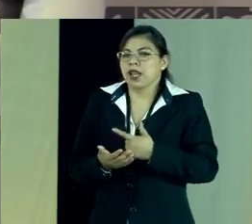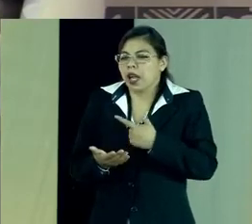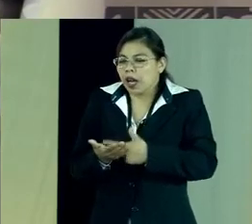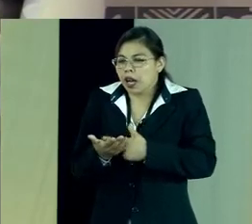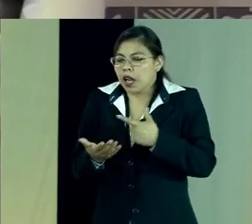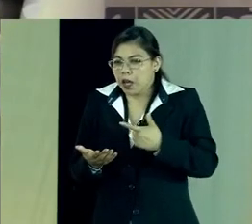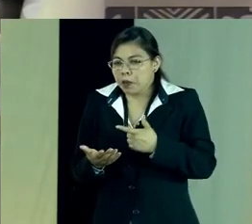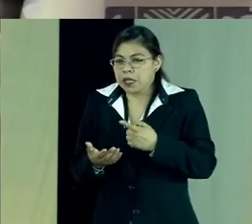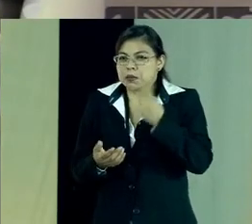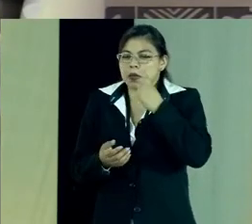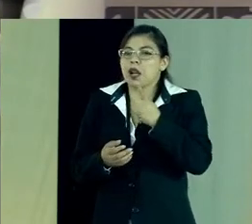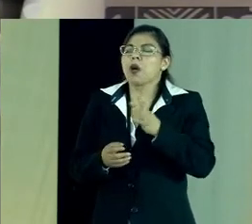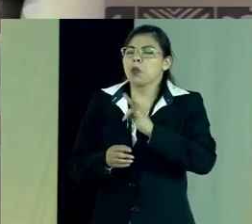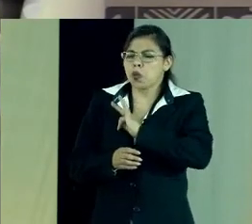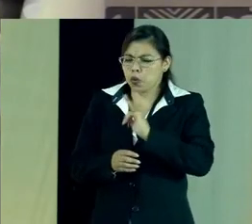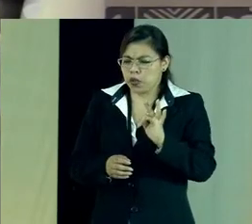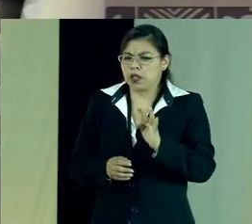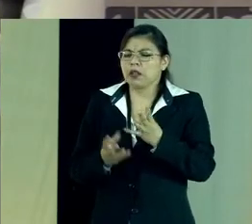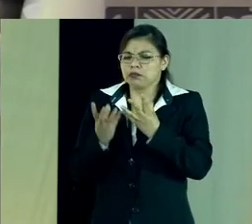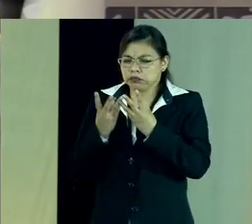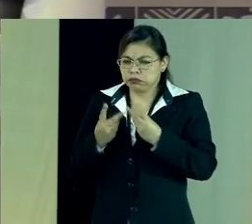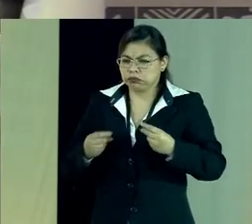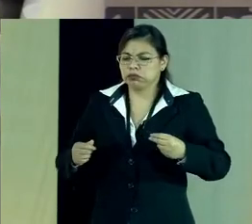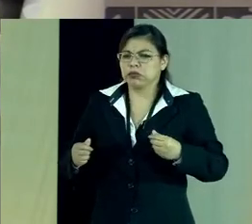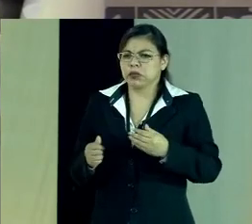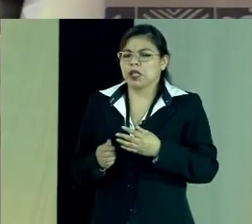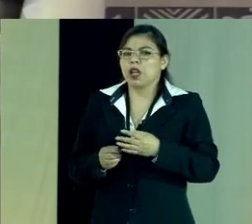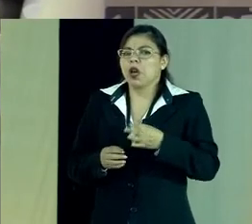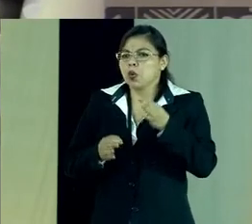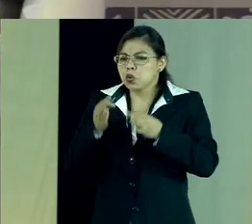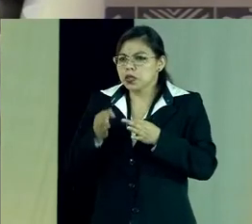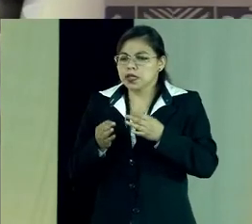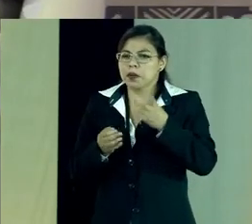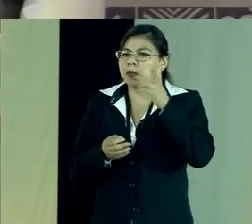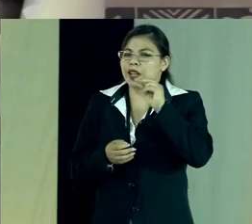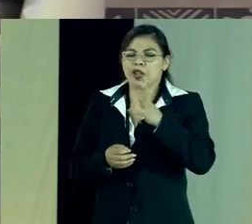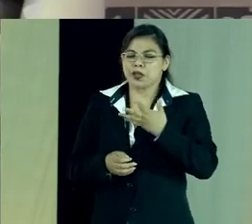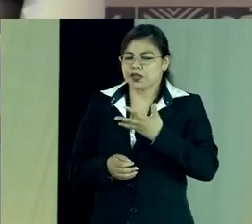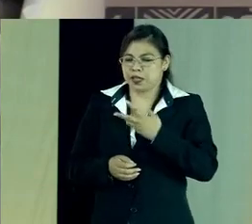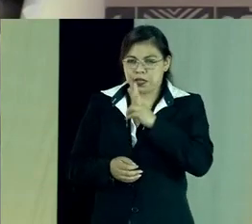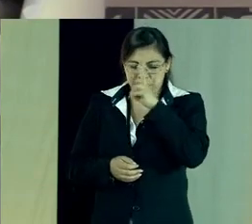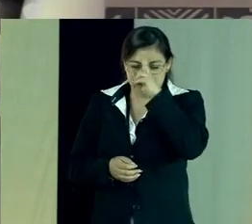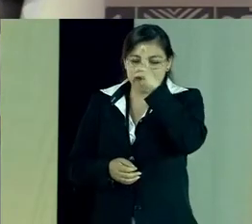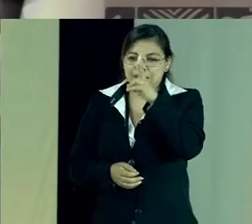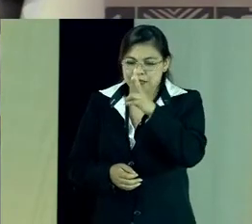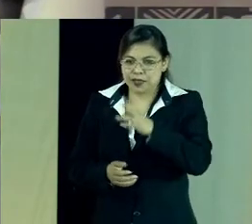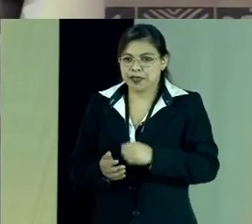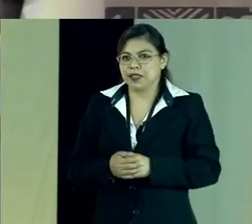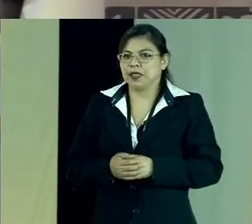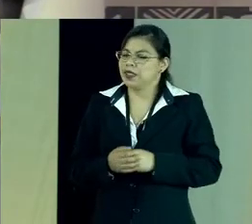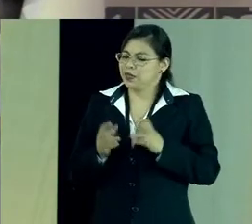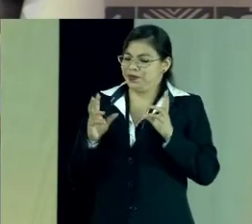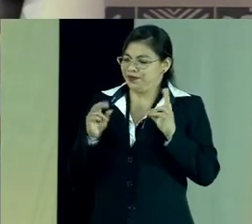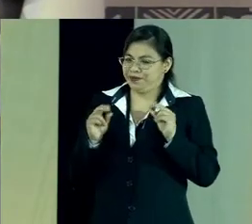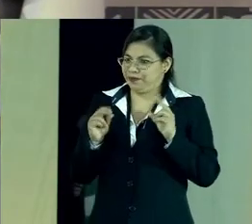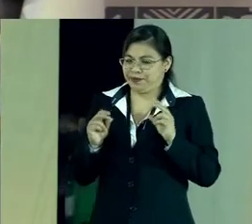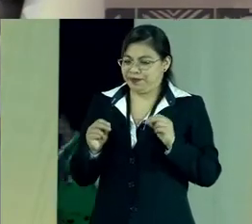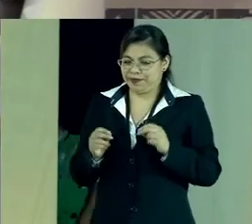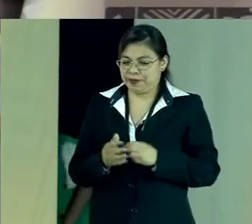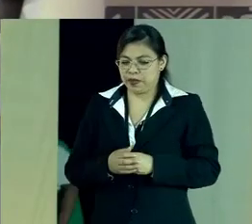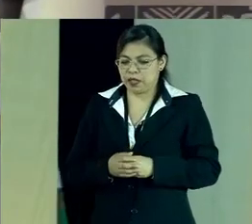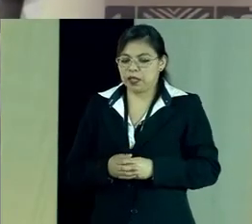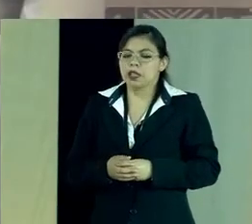reparación de injusticia y asia y venganza y me miraba decía no no haber